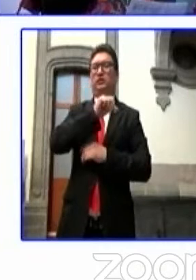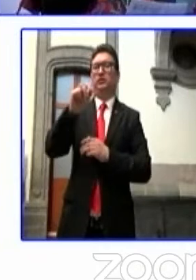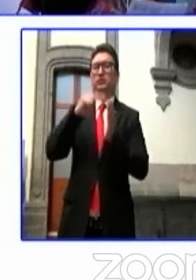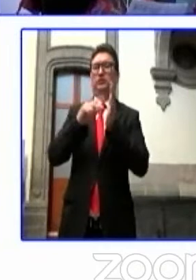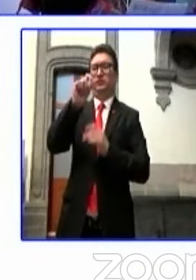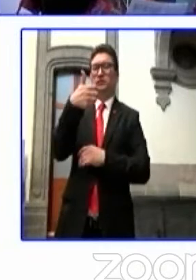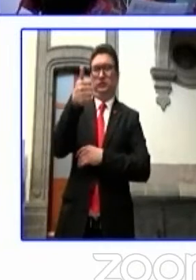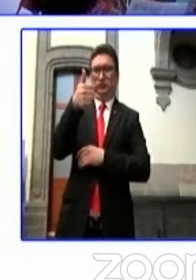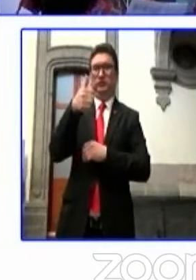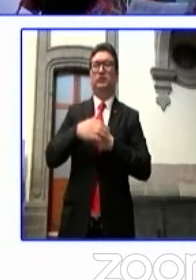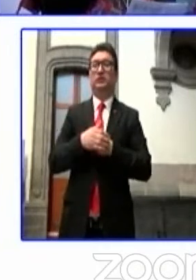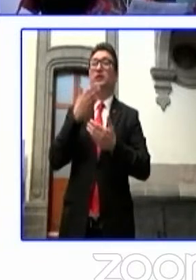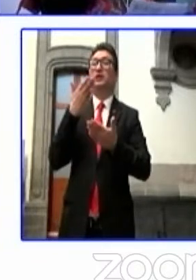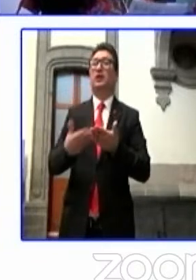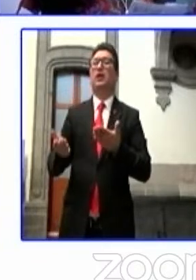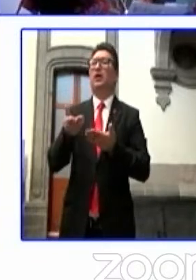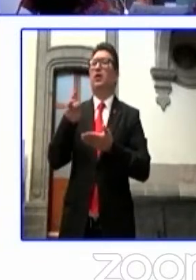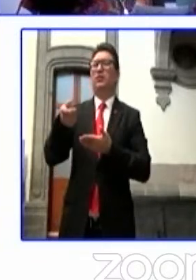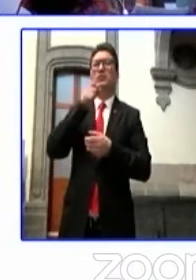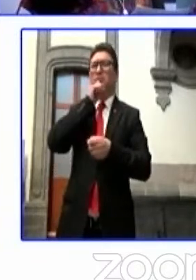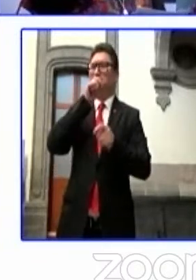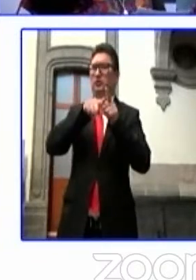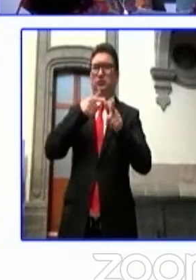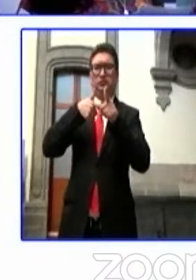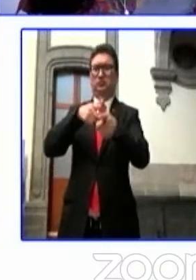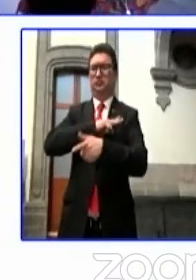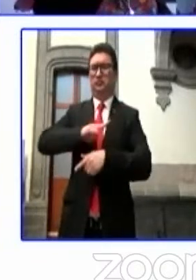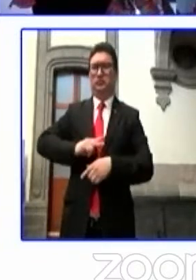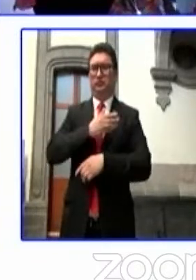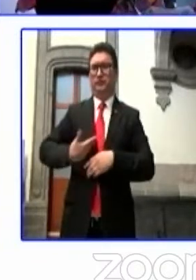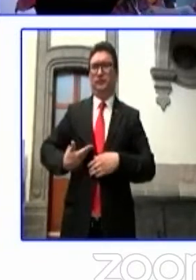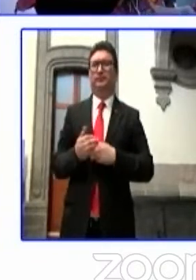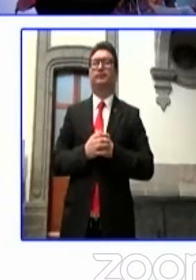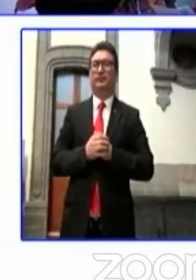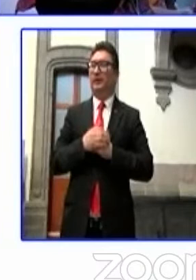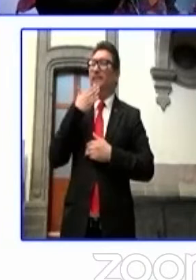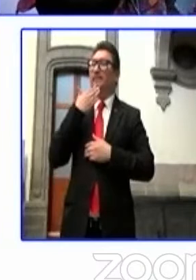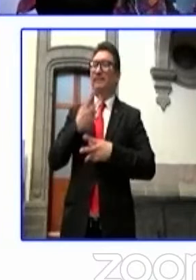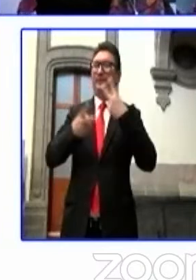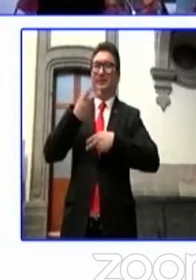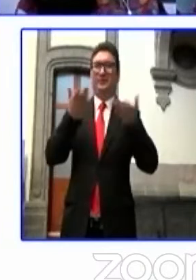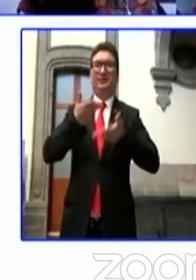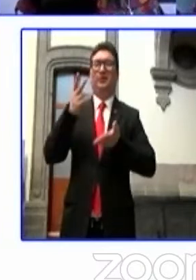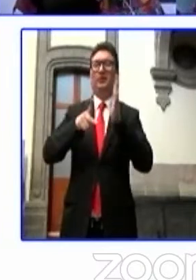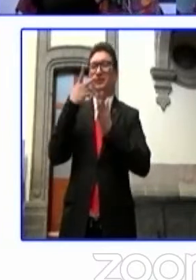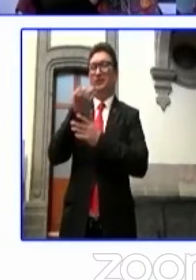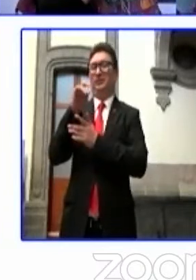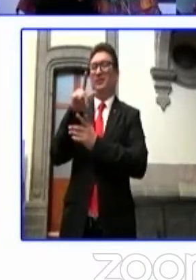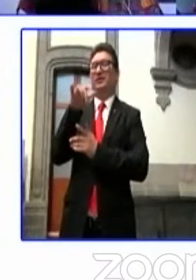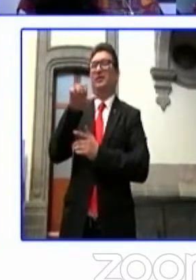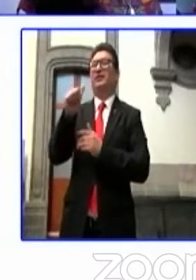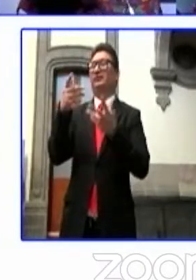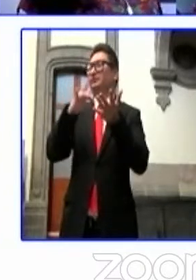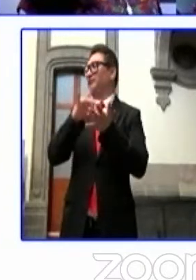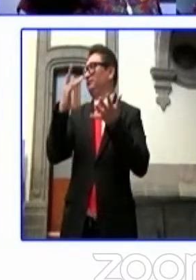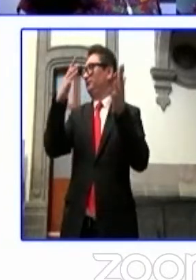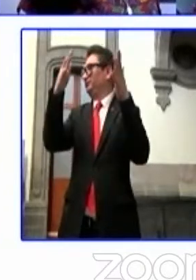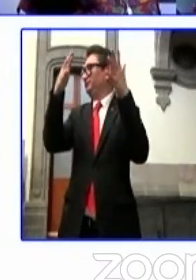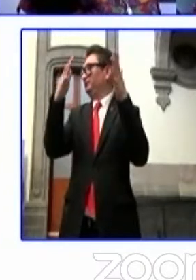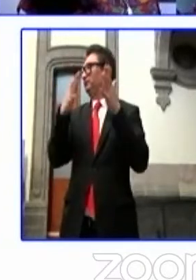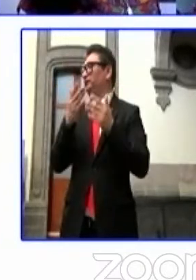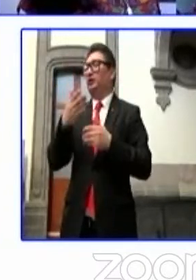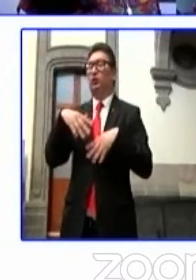2023-2026 y actualmente continúa como vicepresidenta. Bienvenida de nuevo, Amalia. Bravo. Es toda